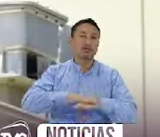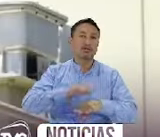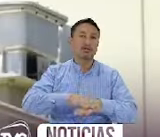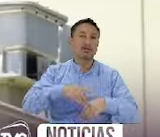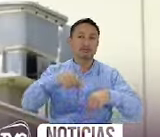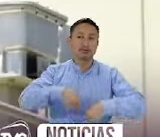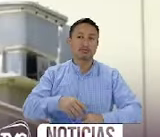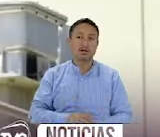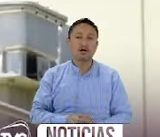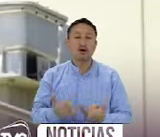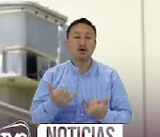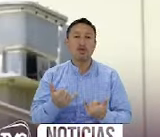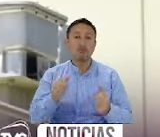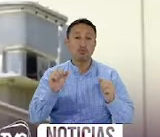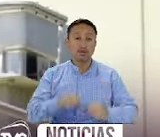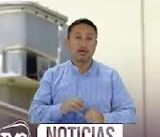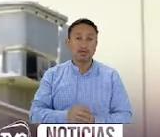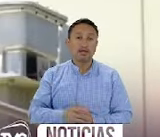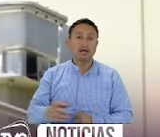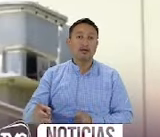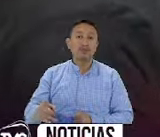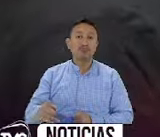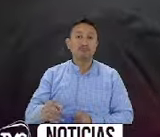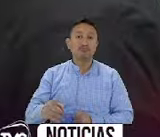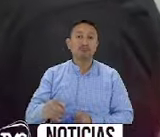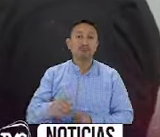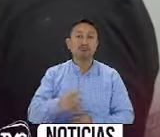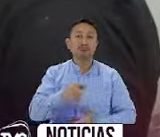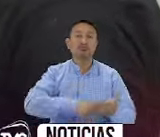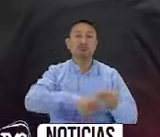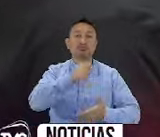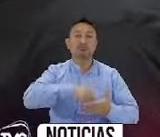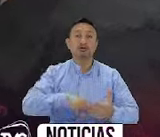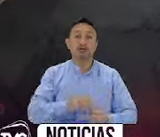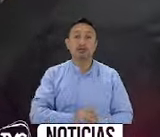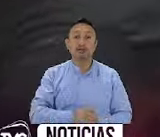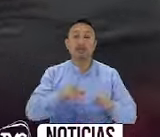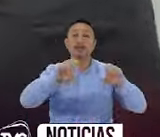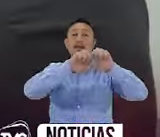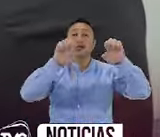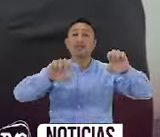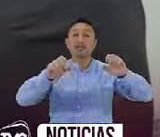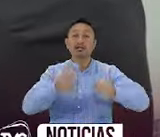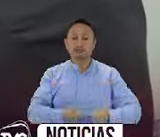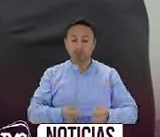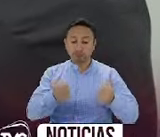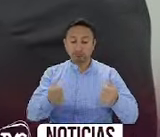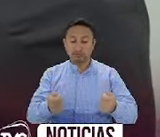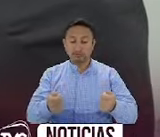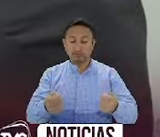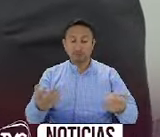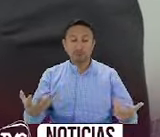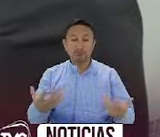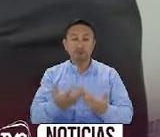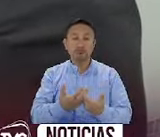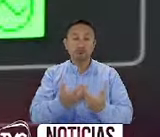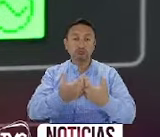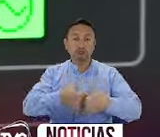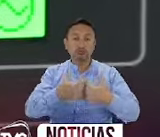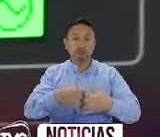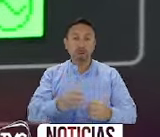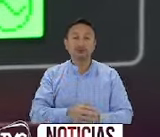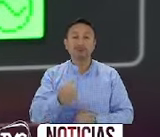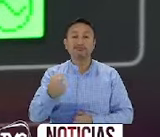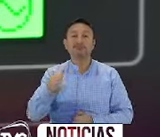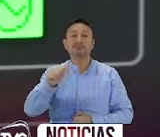una posible terminación unilateral del contrato con la empresa que fue adjudicada para la incorporación de energía en Salitral y Quevedo